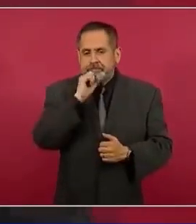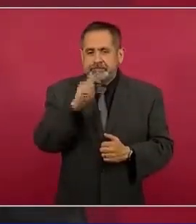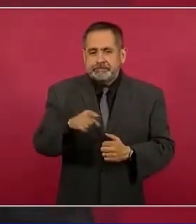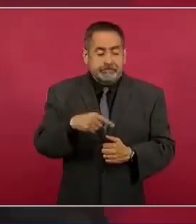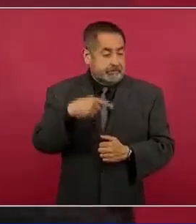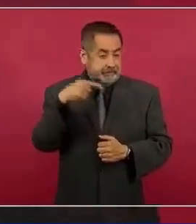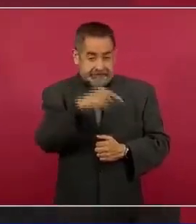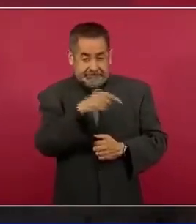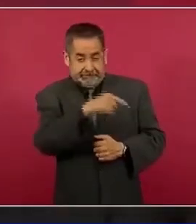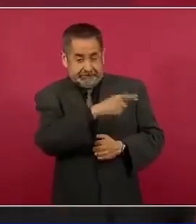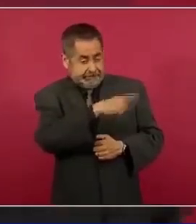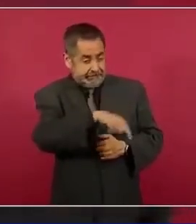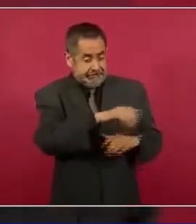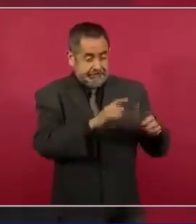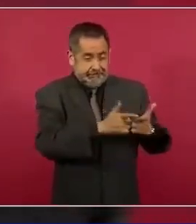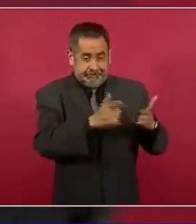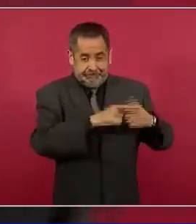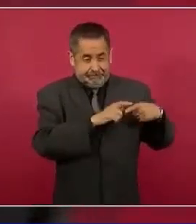traen